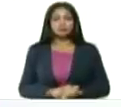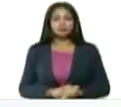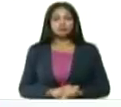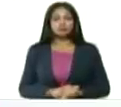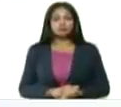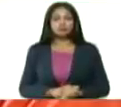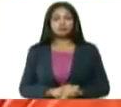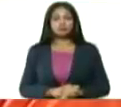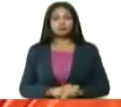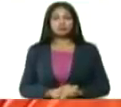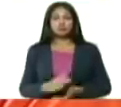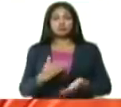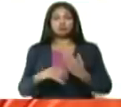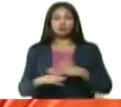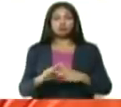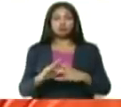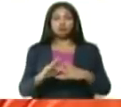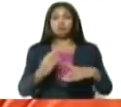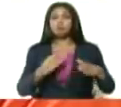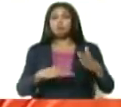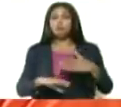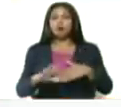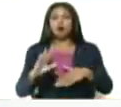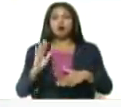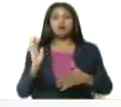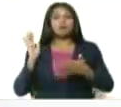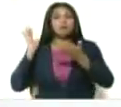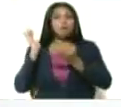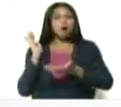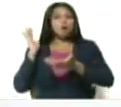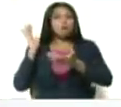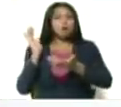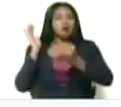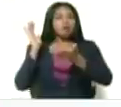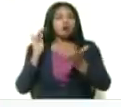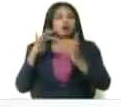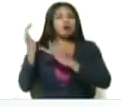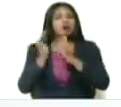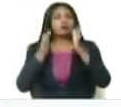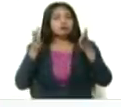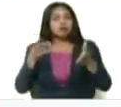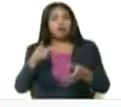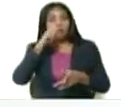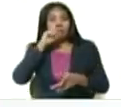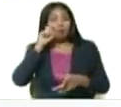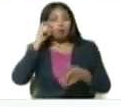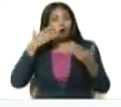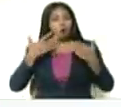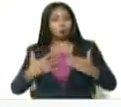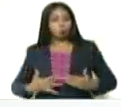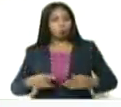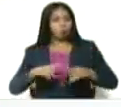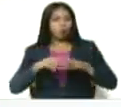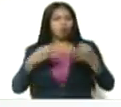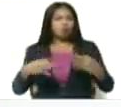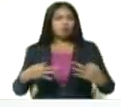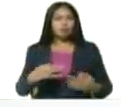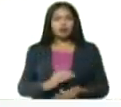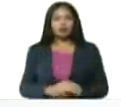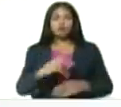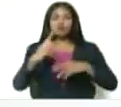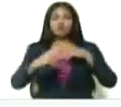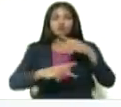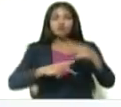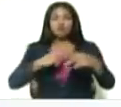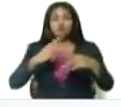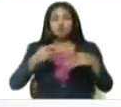salió la imagen de Jesús de Nazaret, el Nazareno vestido de morado, en procesión